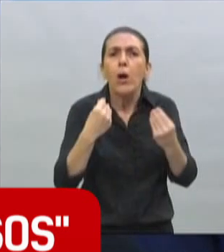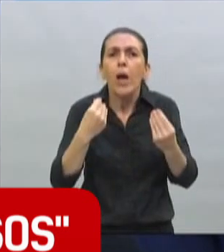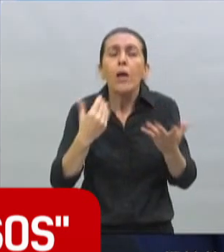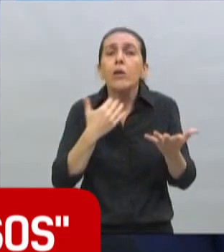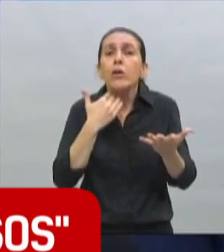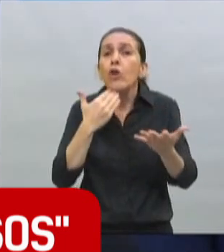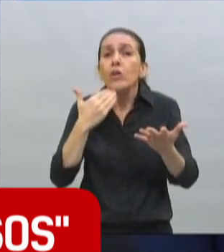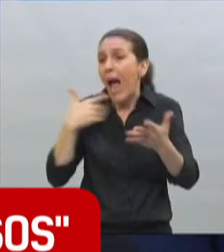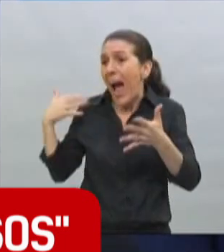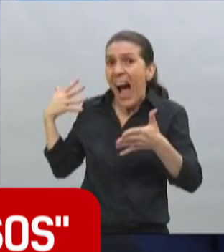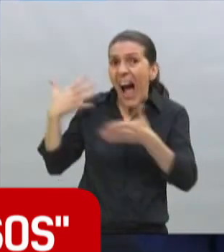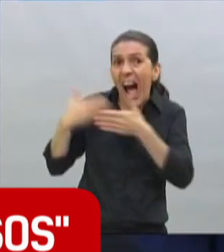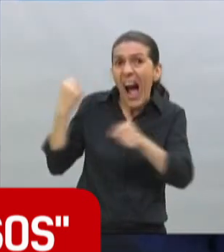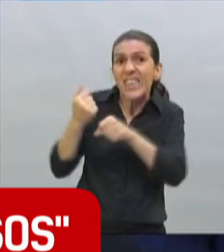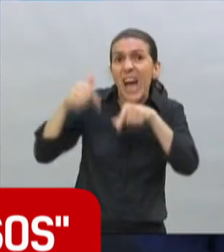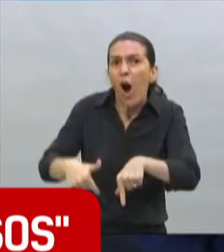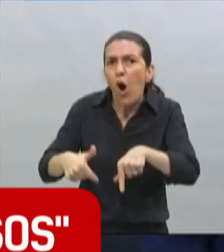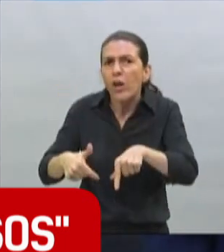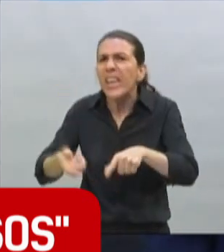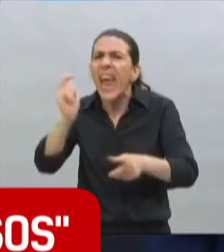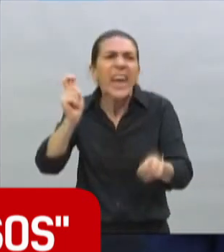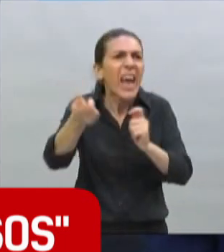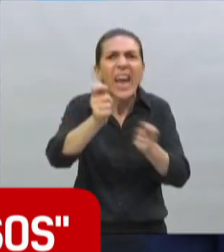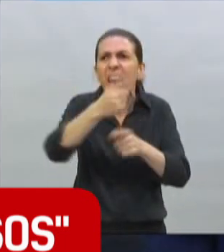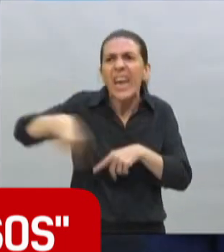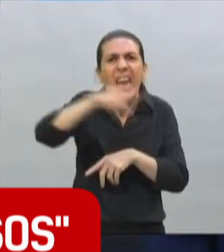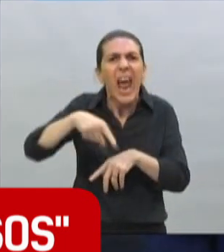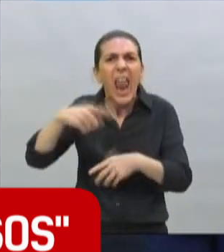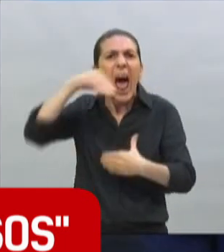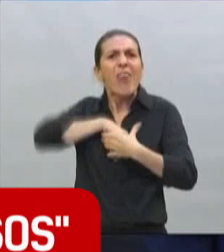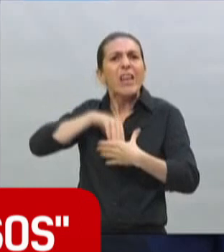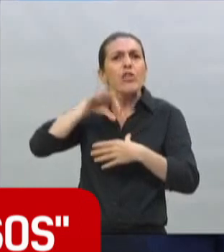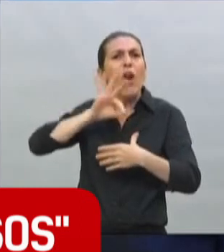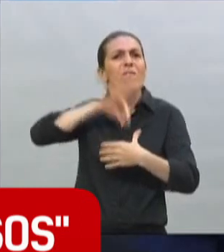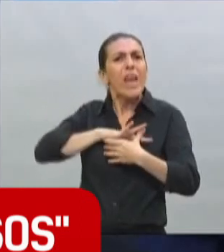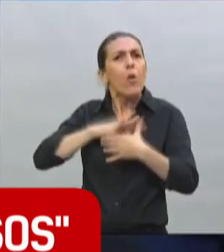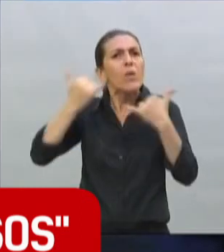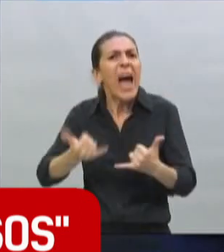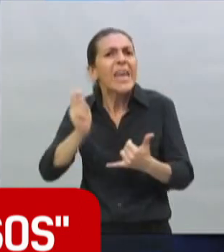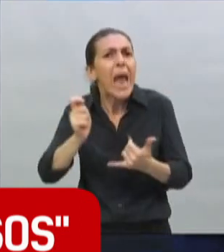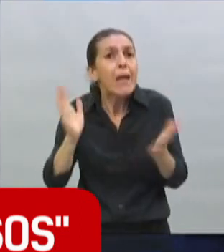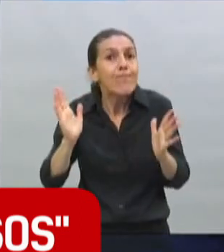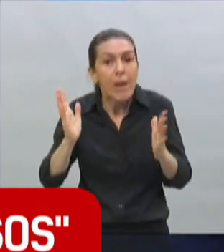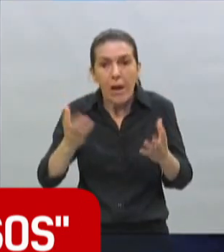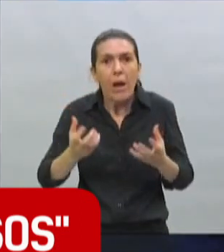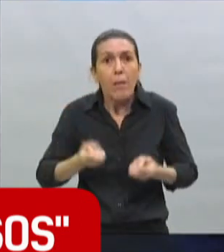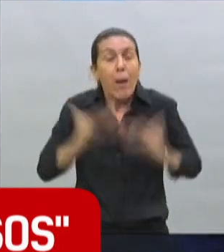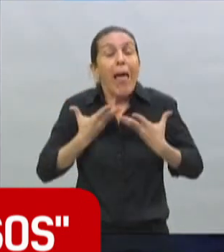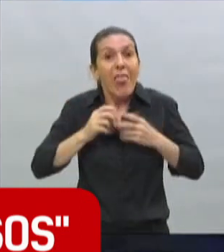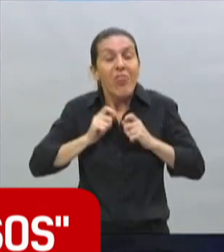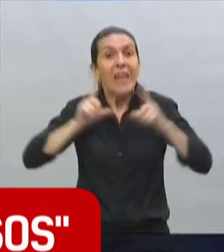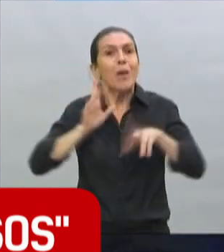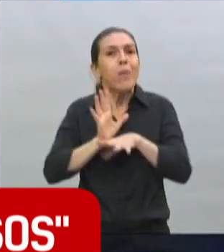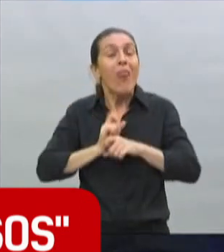hoy quiénes definitivamente llevan el virus en su cuerpo y no han manifestado la enfermedad. Por